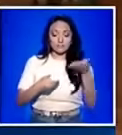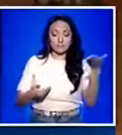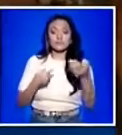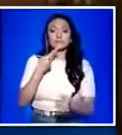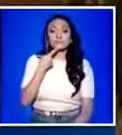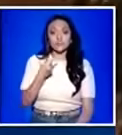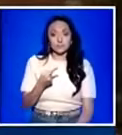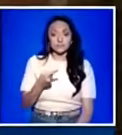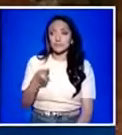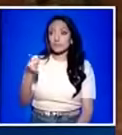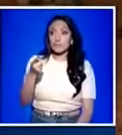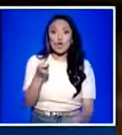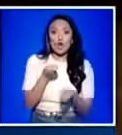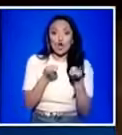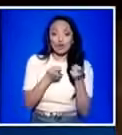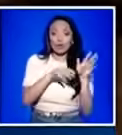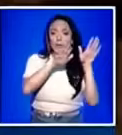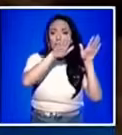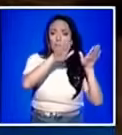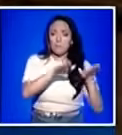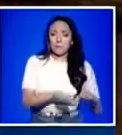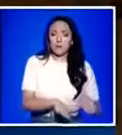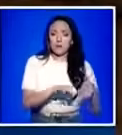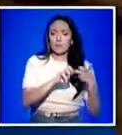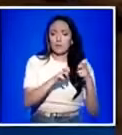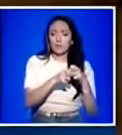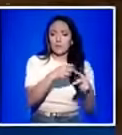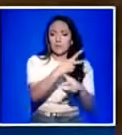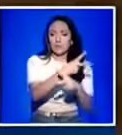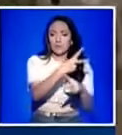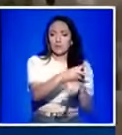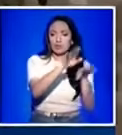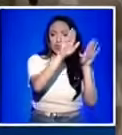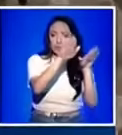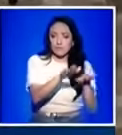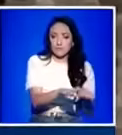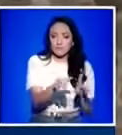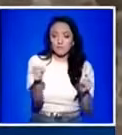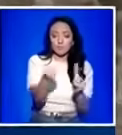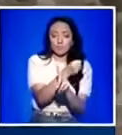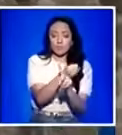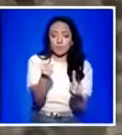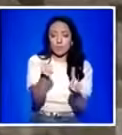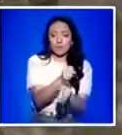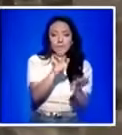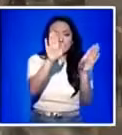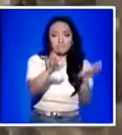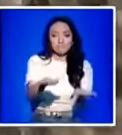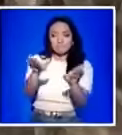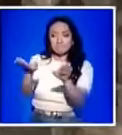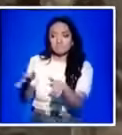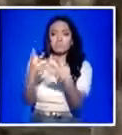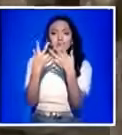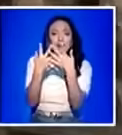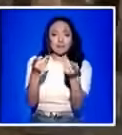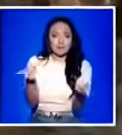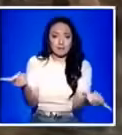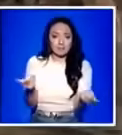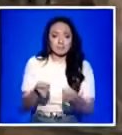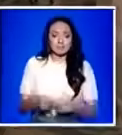estado de excepción disminuyeron los índices de criminalidad y que la violencia también ha disminuido en las cárceles.